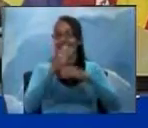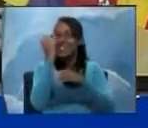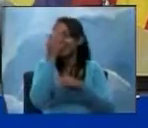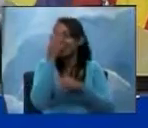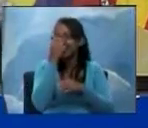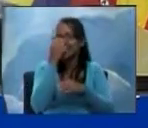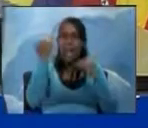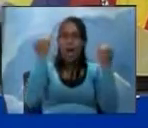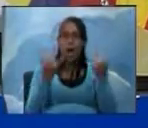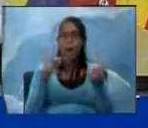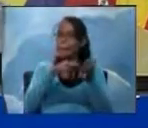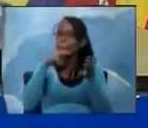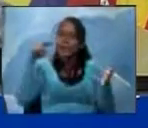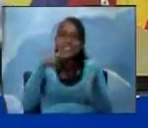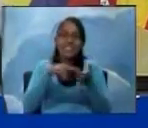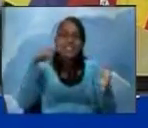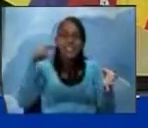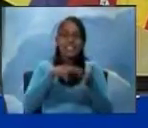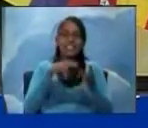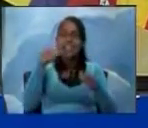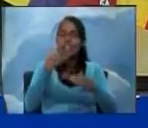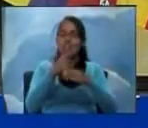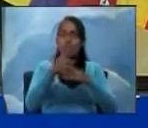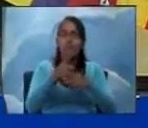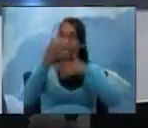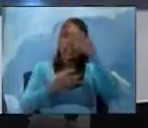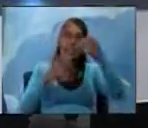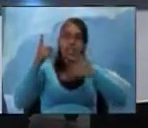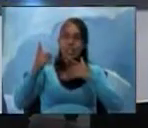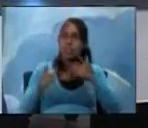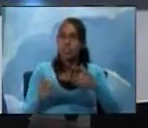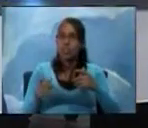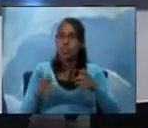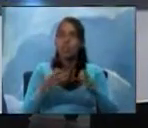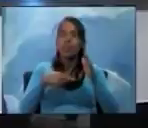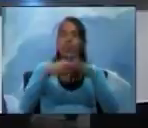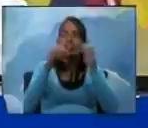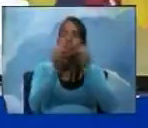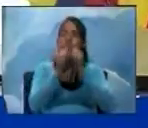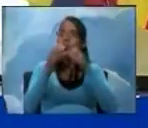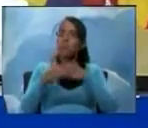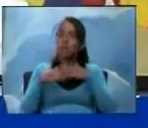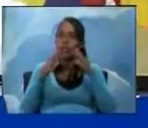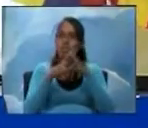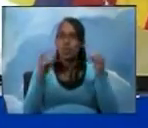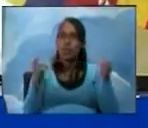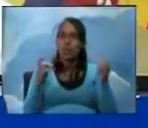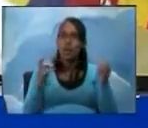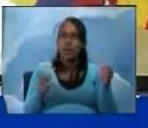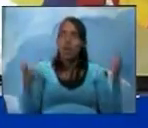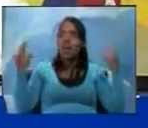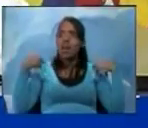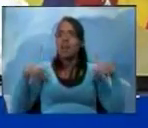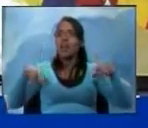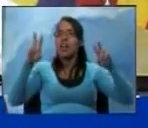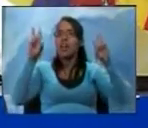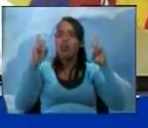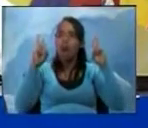payaso. Ahora brincas y saltas como un araguato. Diga conmigo, cielito,